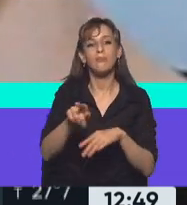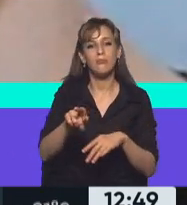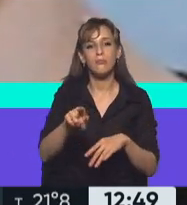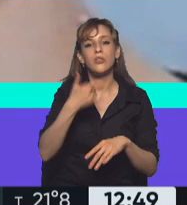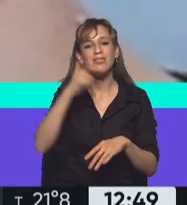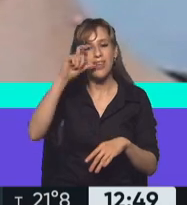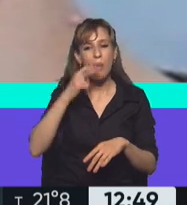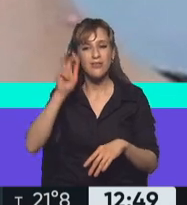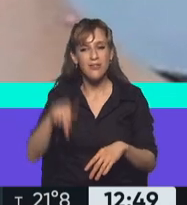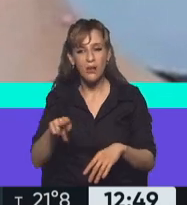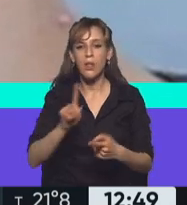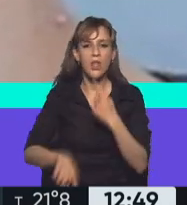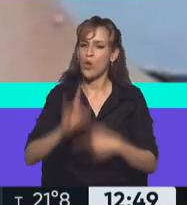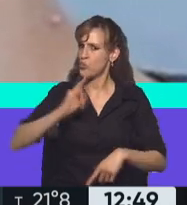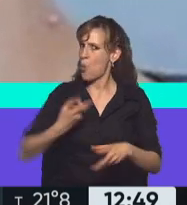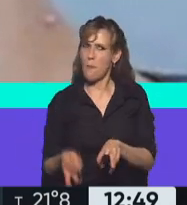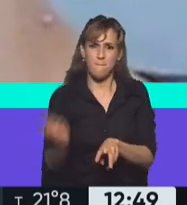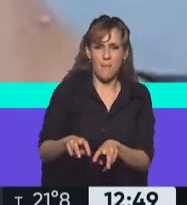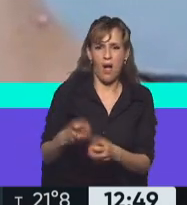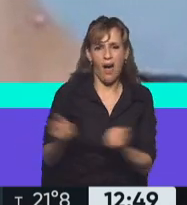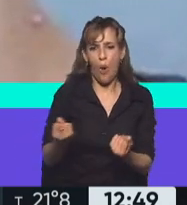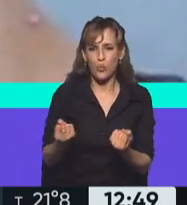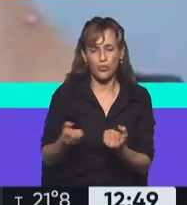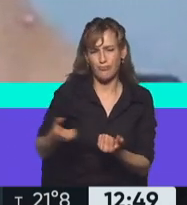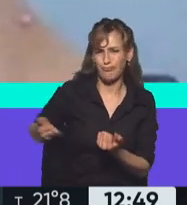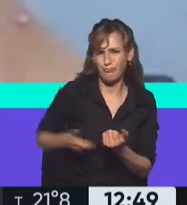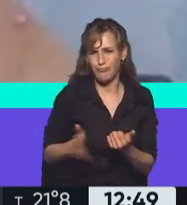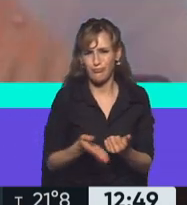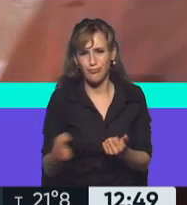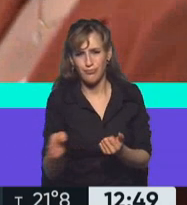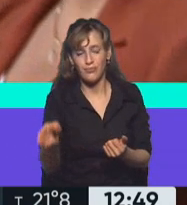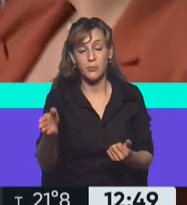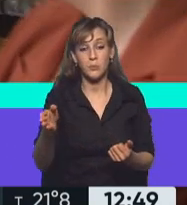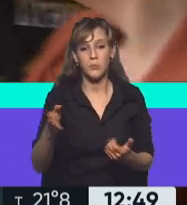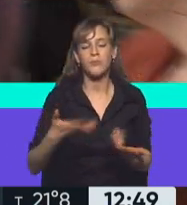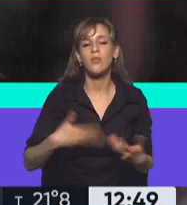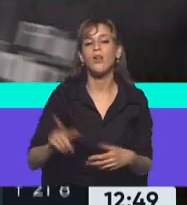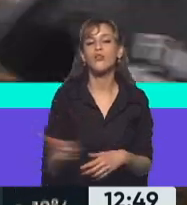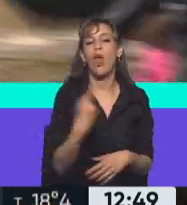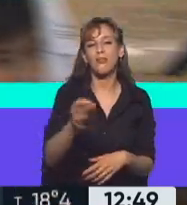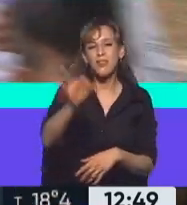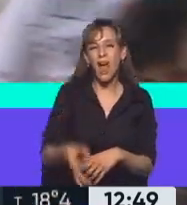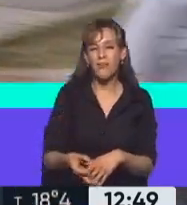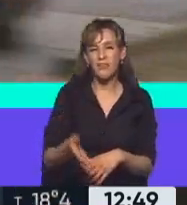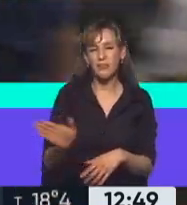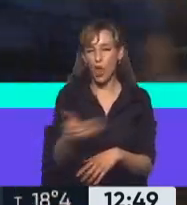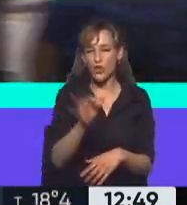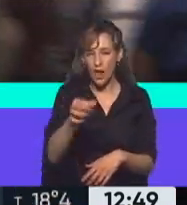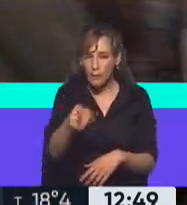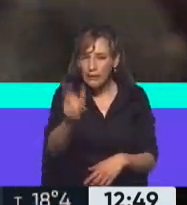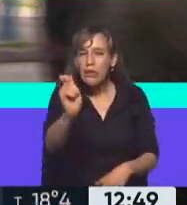conocido, agarró el auto, prendió y hicimos lo que pudimos, lo llevamos. Claro. Todos saben quién fue encima, que fue ahí, desde ahí